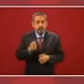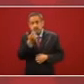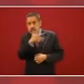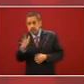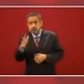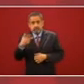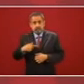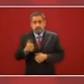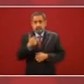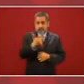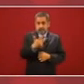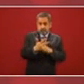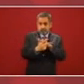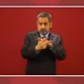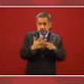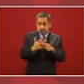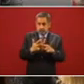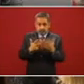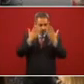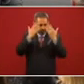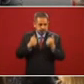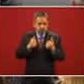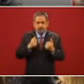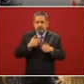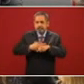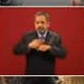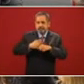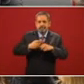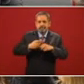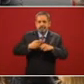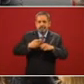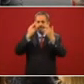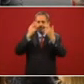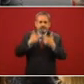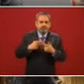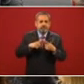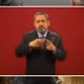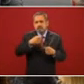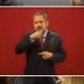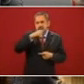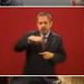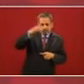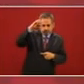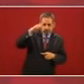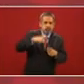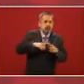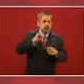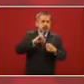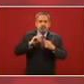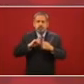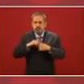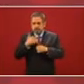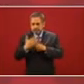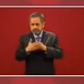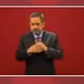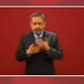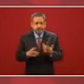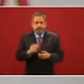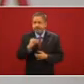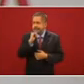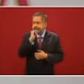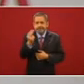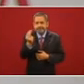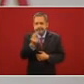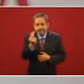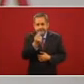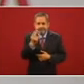10 que no tiene enfermedades crónicas o es un adulto mayor de 60 años o una mujer embarazada, no